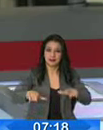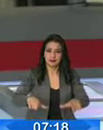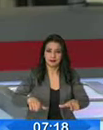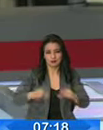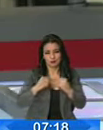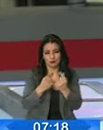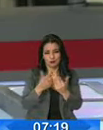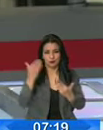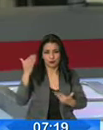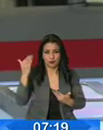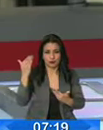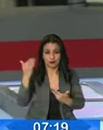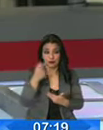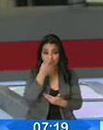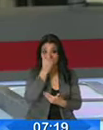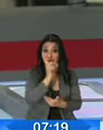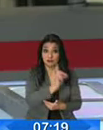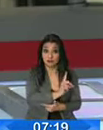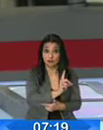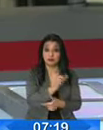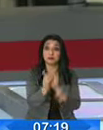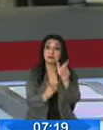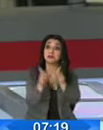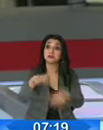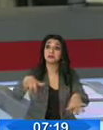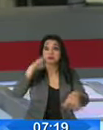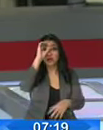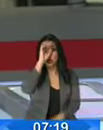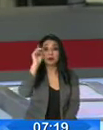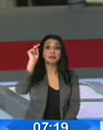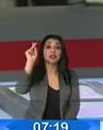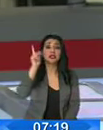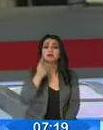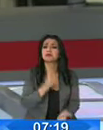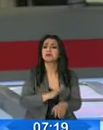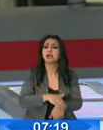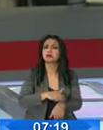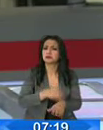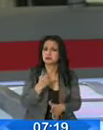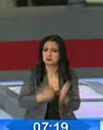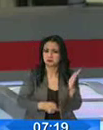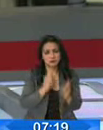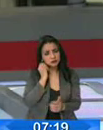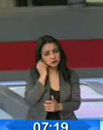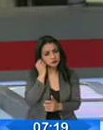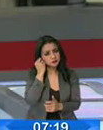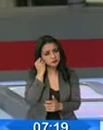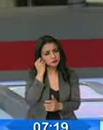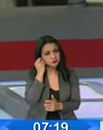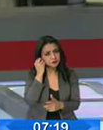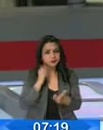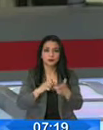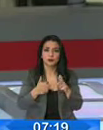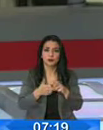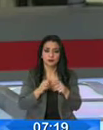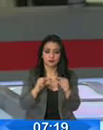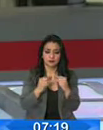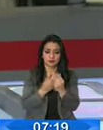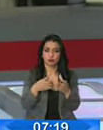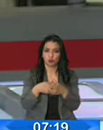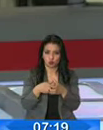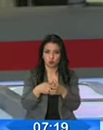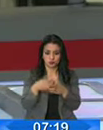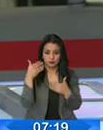primer mandatario Lenín Moreno, la ciudadanía opinó ante este hecho coyuntural por el cual está atravesando el movimiento